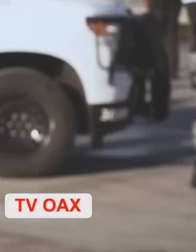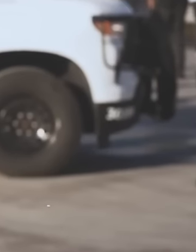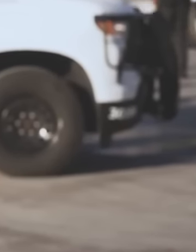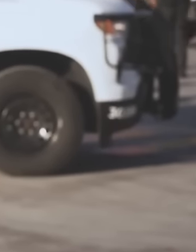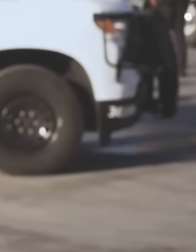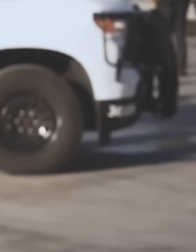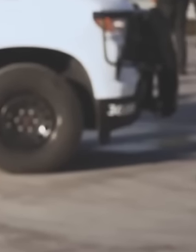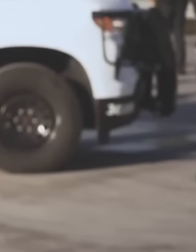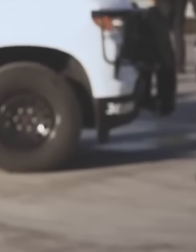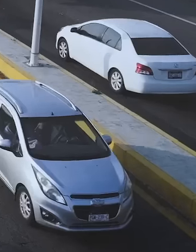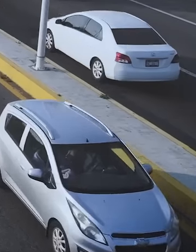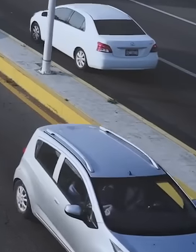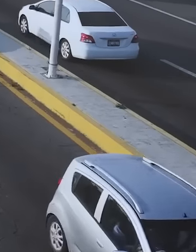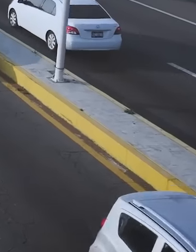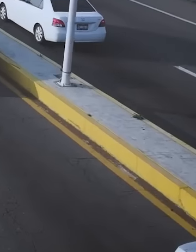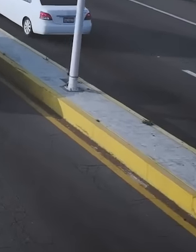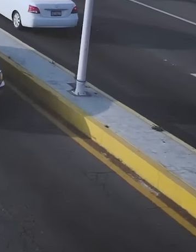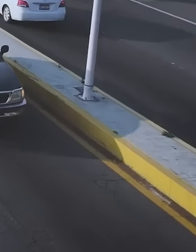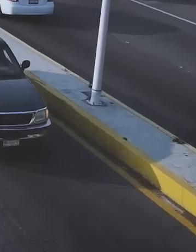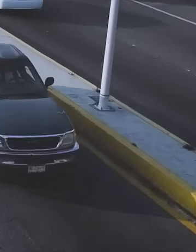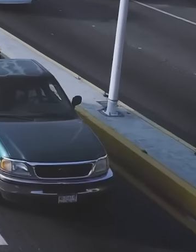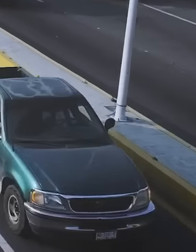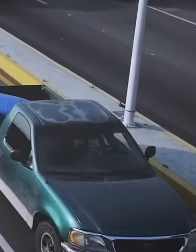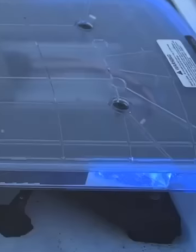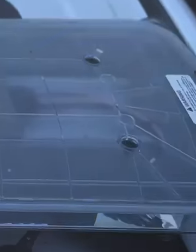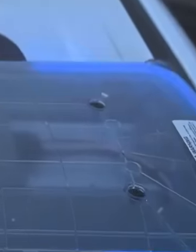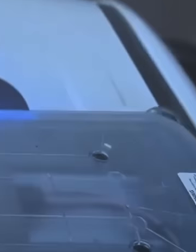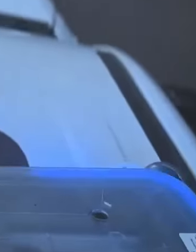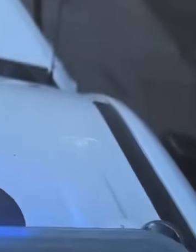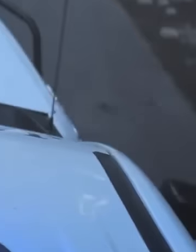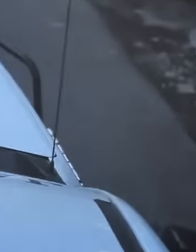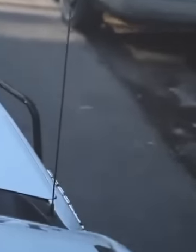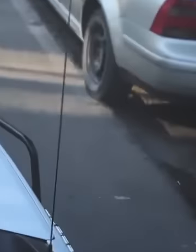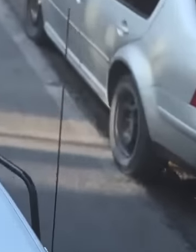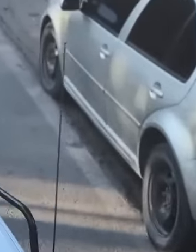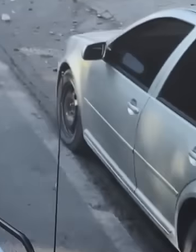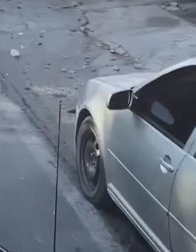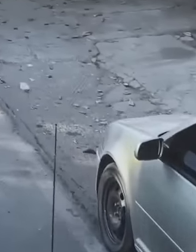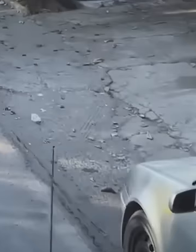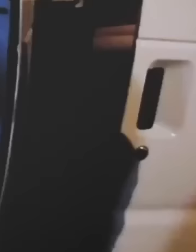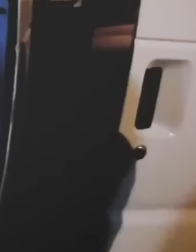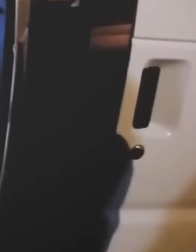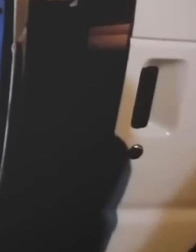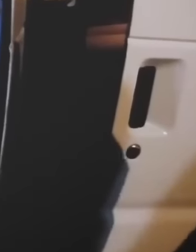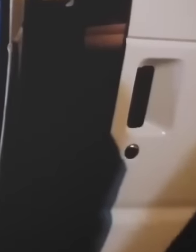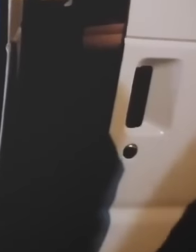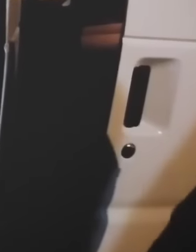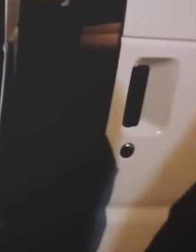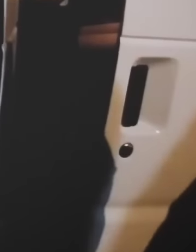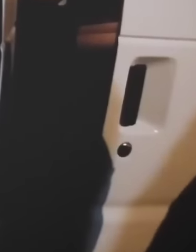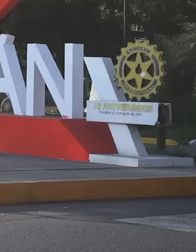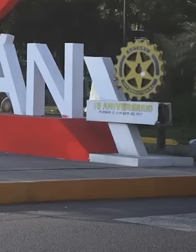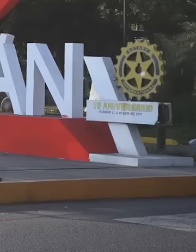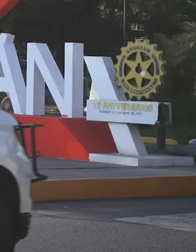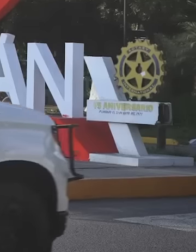una operación de inteligencia precisa, sin estridencias mediáticas innecesarias, pero con una efectividad demoledora para el